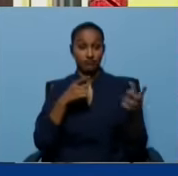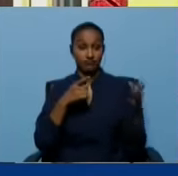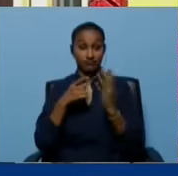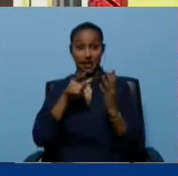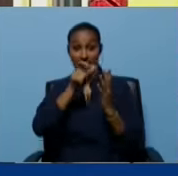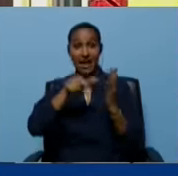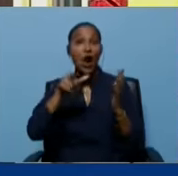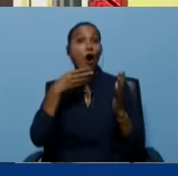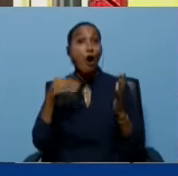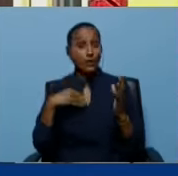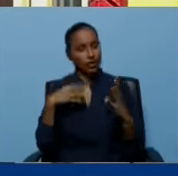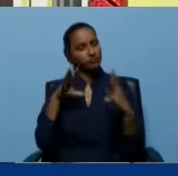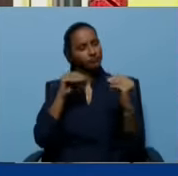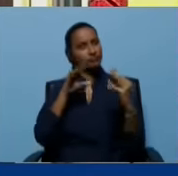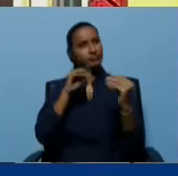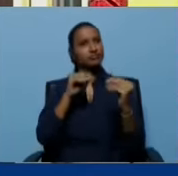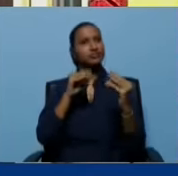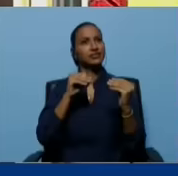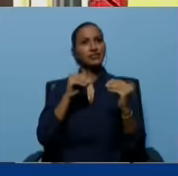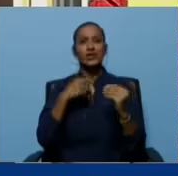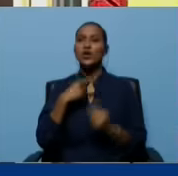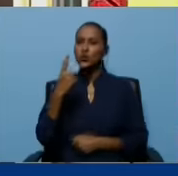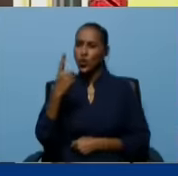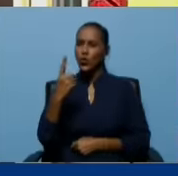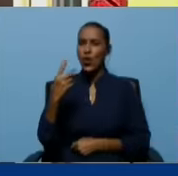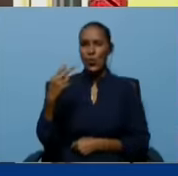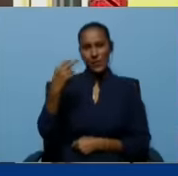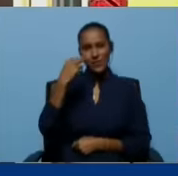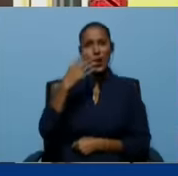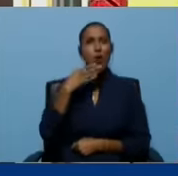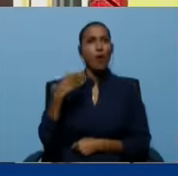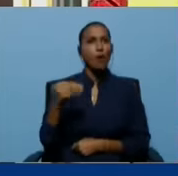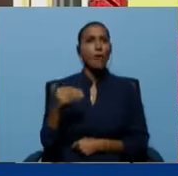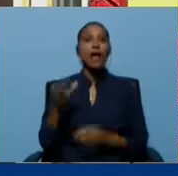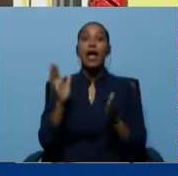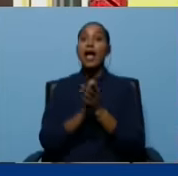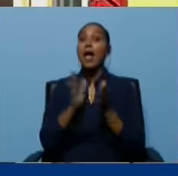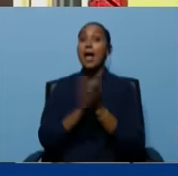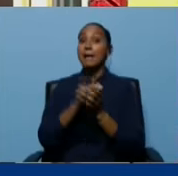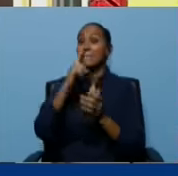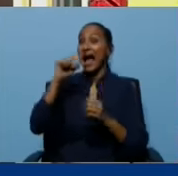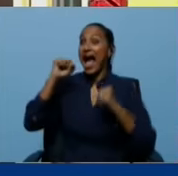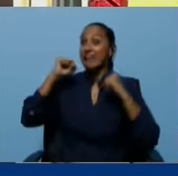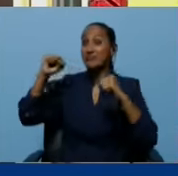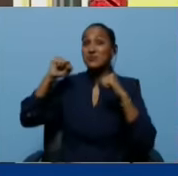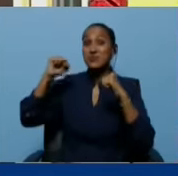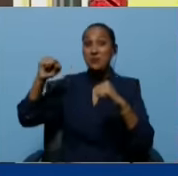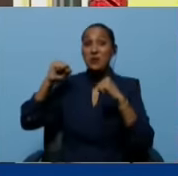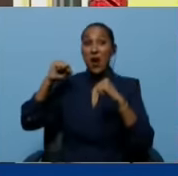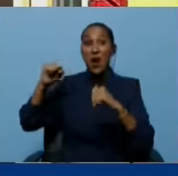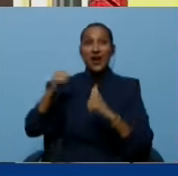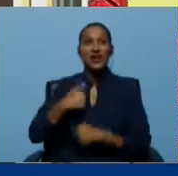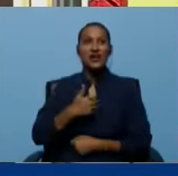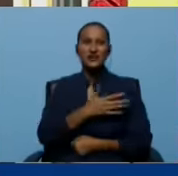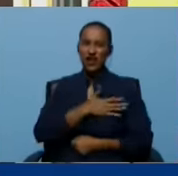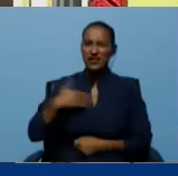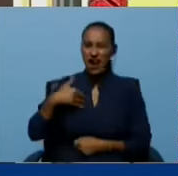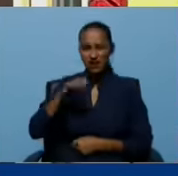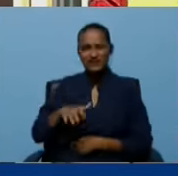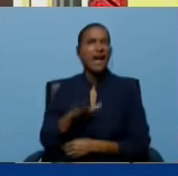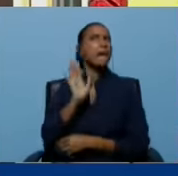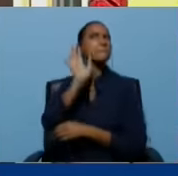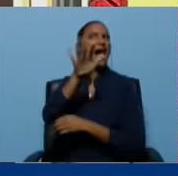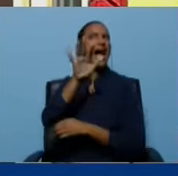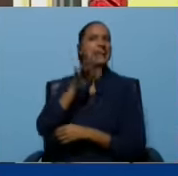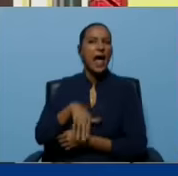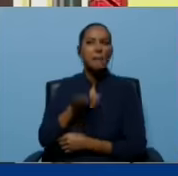dijo, entonces uno me dijo, cuando me vio, ¿verdad, Silvia? Me dijo, Maduro, yo quiero ser